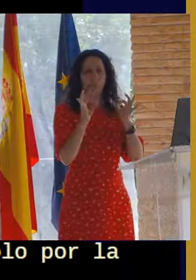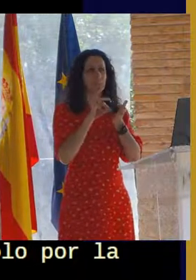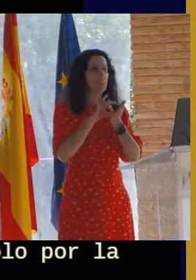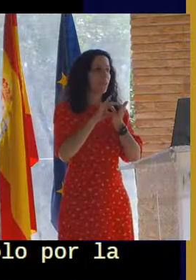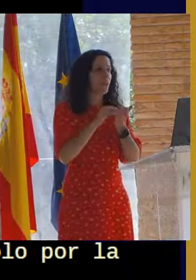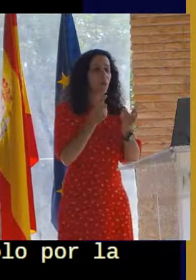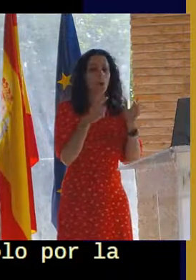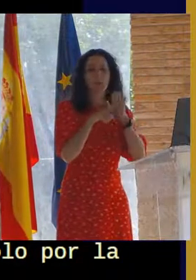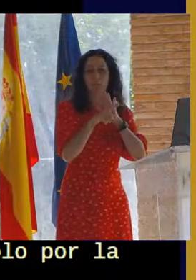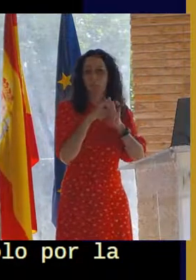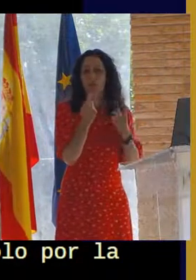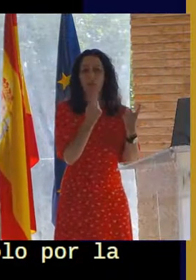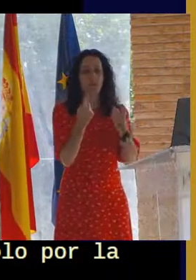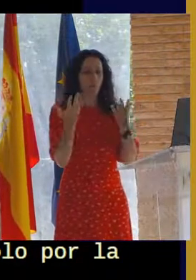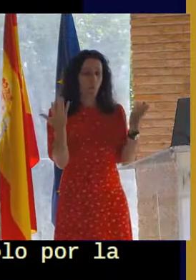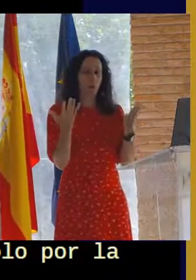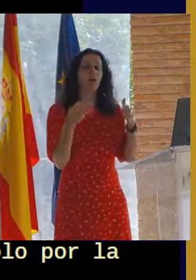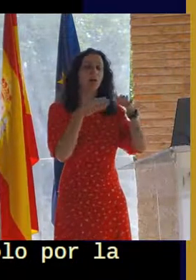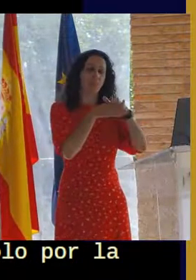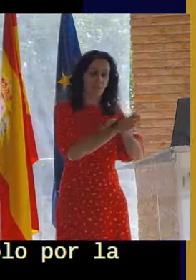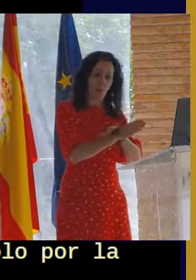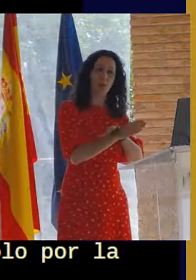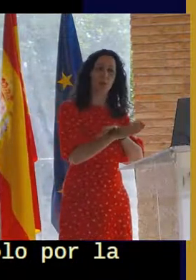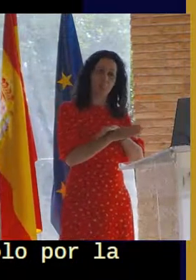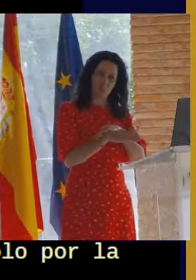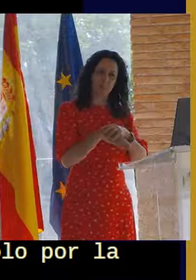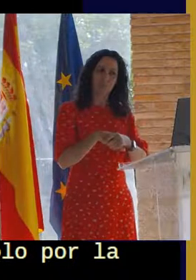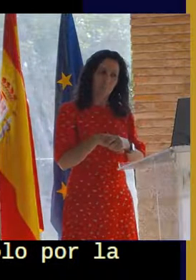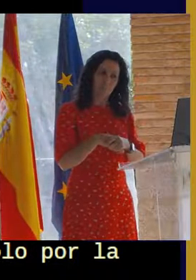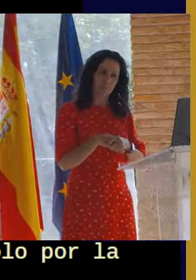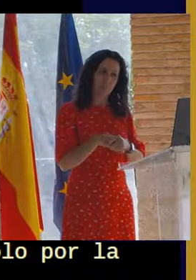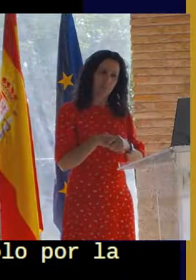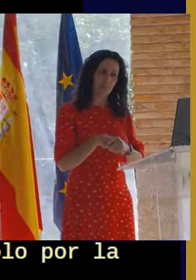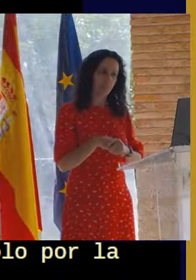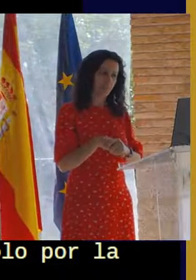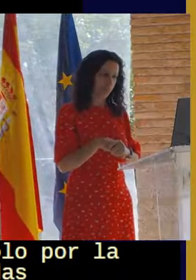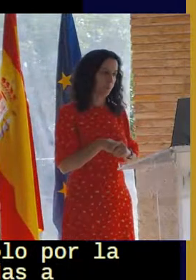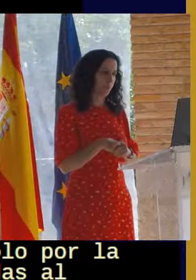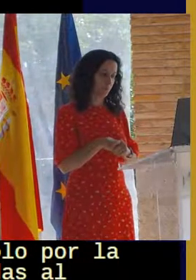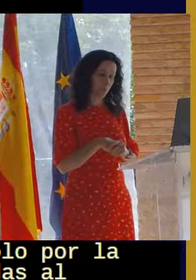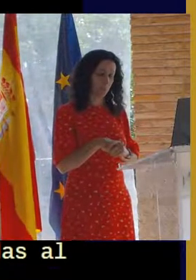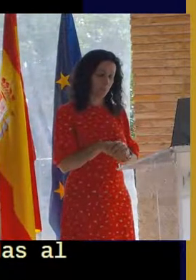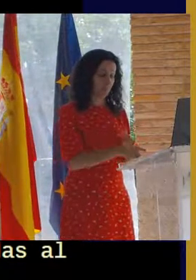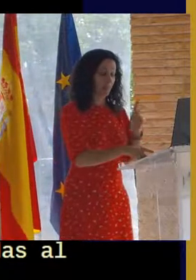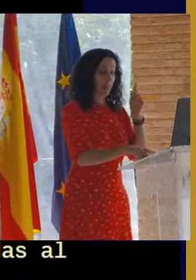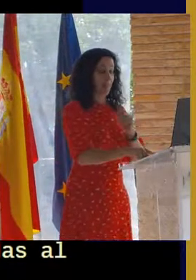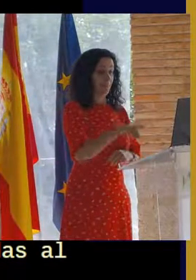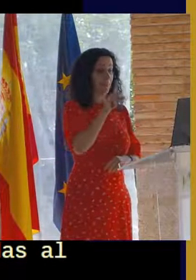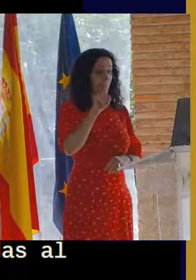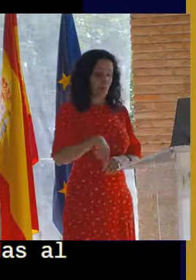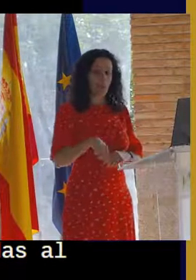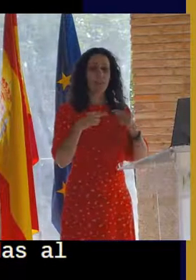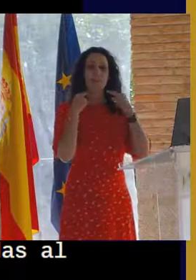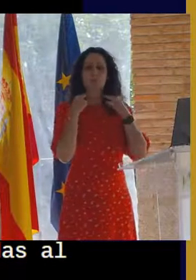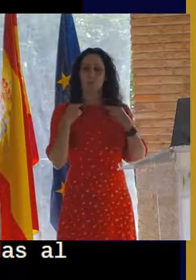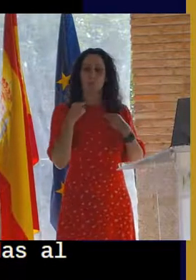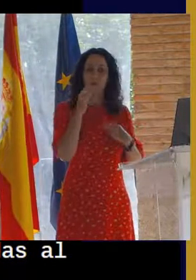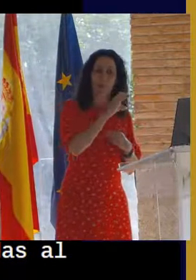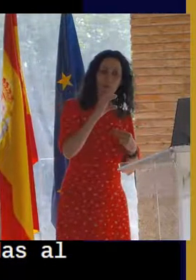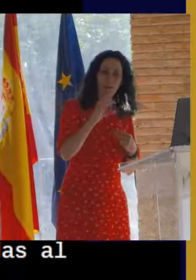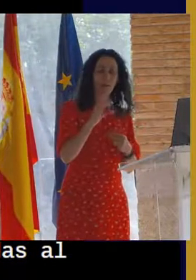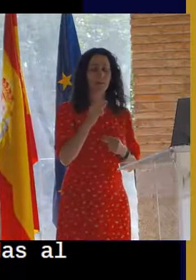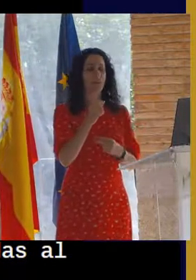para atender servicios y gestiones eh asociadas al ayuntamiento